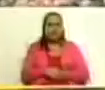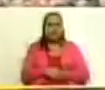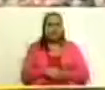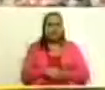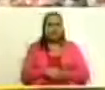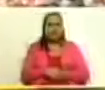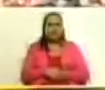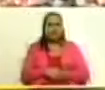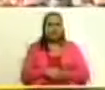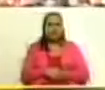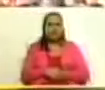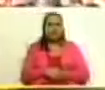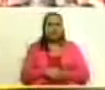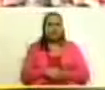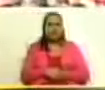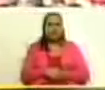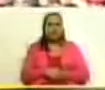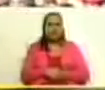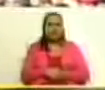¿Quién iba a pensar